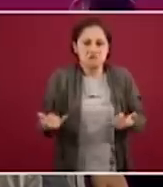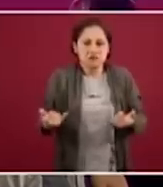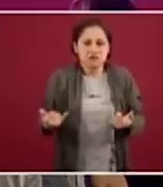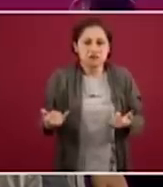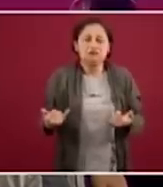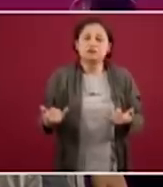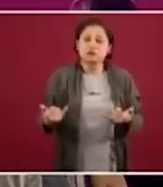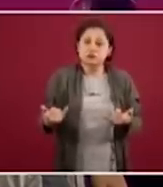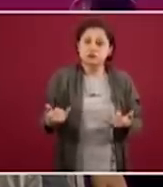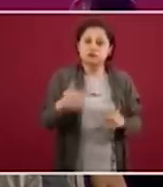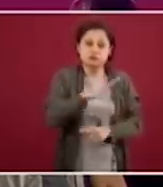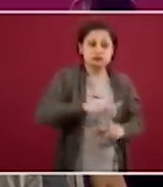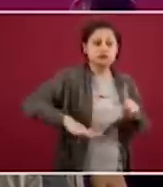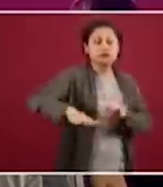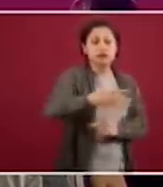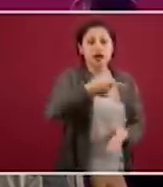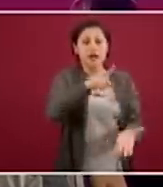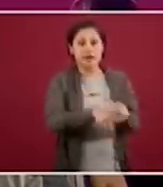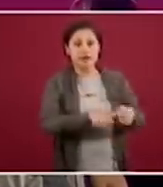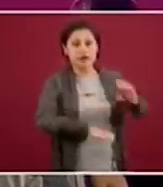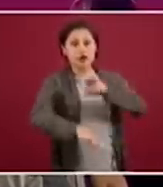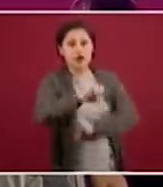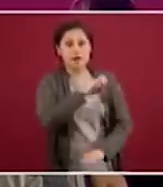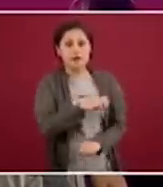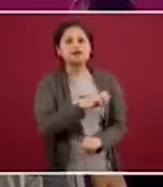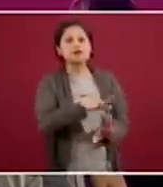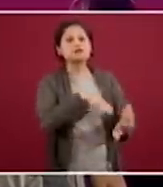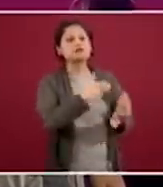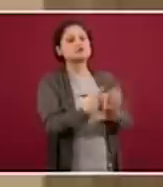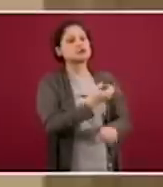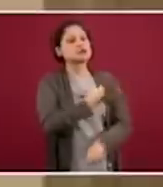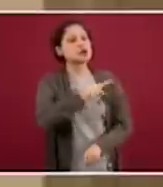salud. ¿Qué puede costar la vida?